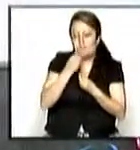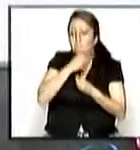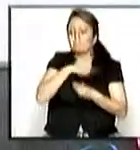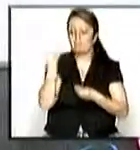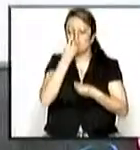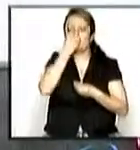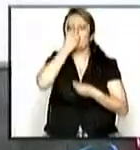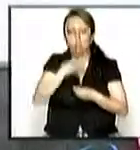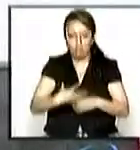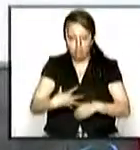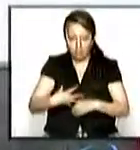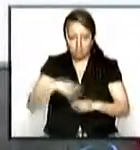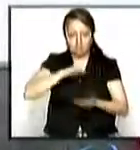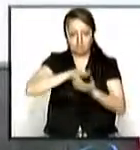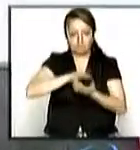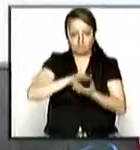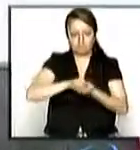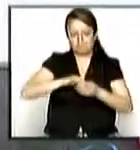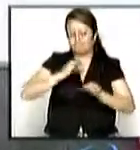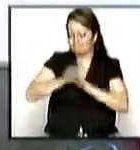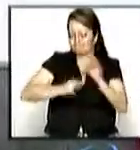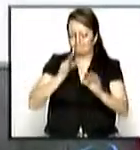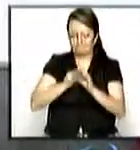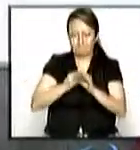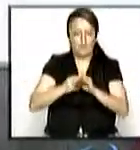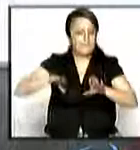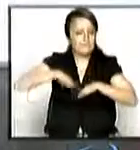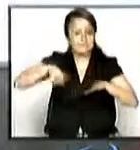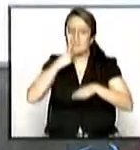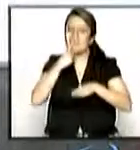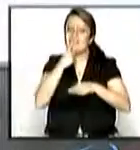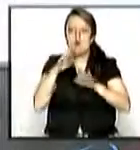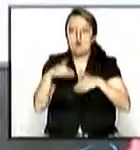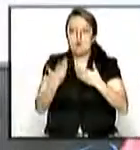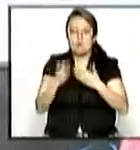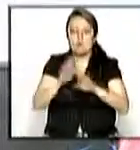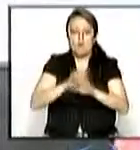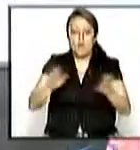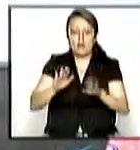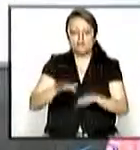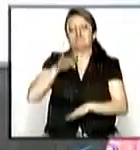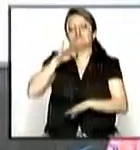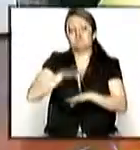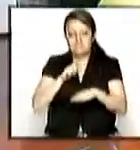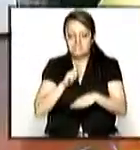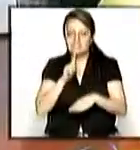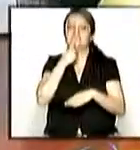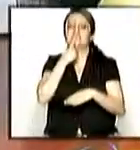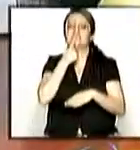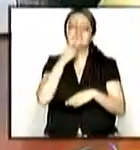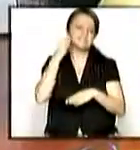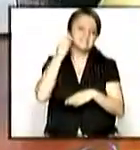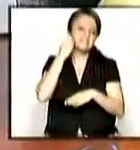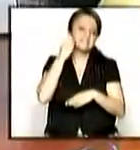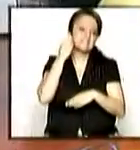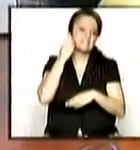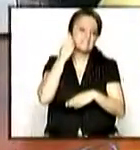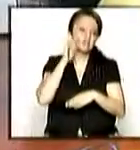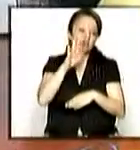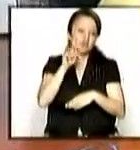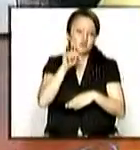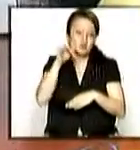la raíz perdida para que el paciente vuelva a tener funcionalidad. Después de eso, Adriana, si me colaboras, exactamente tal como